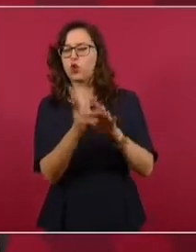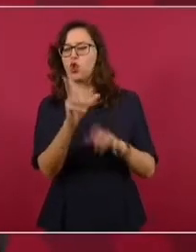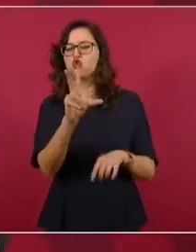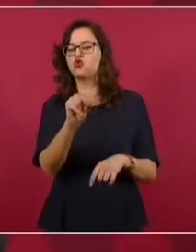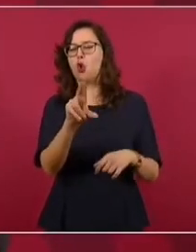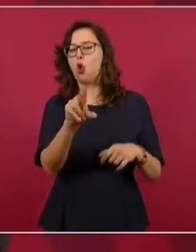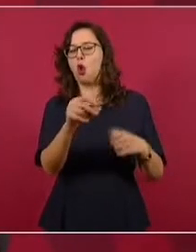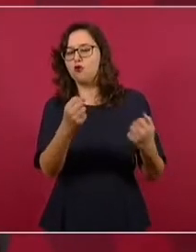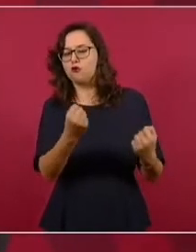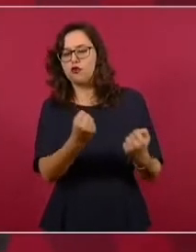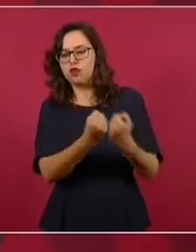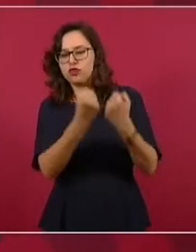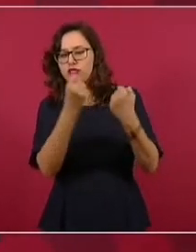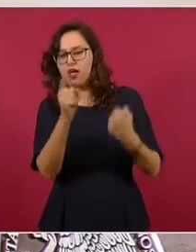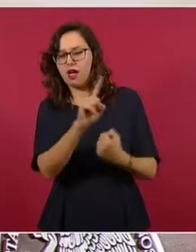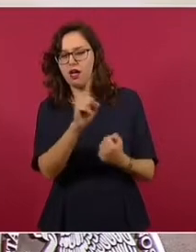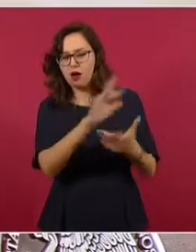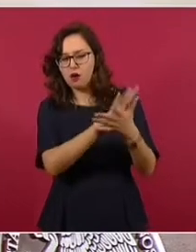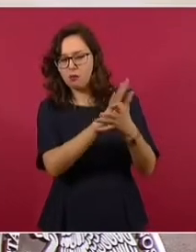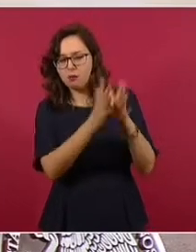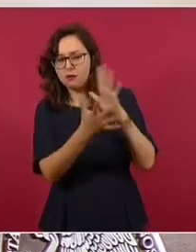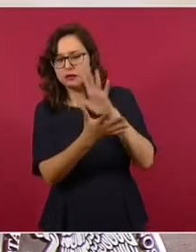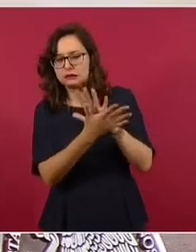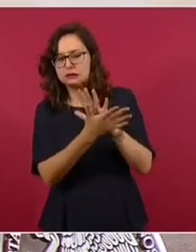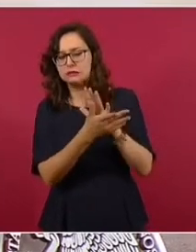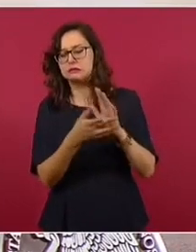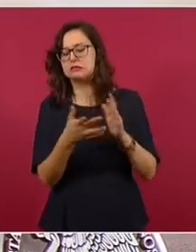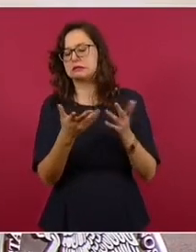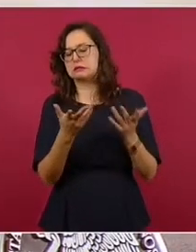y notorio, pero en aquel entonces